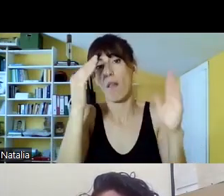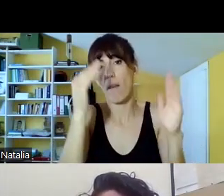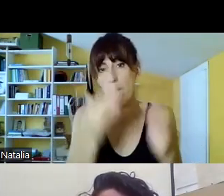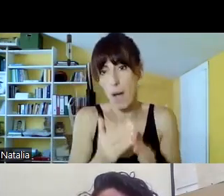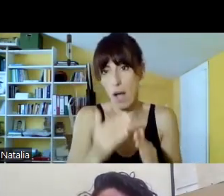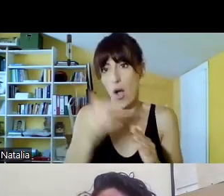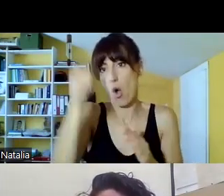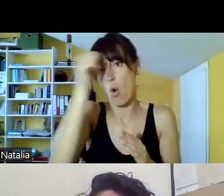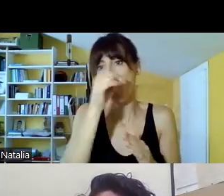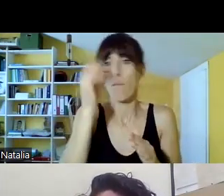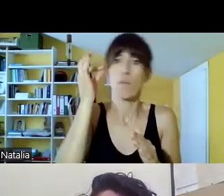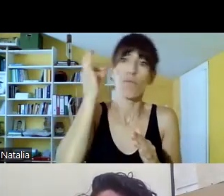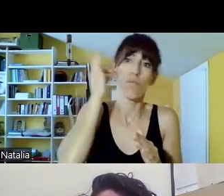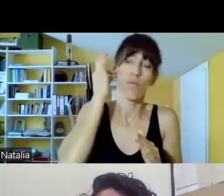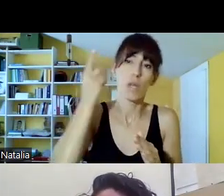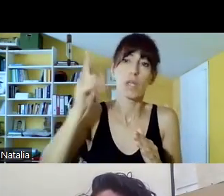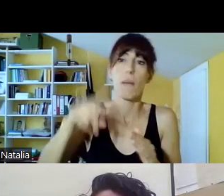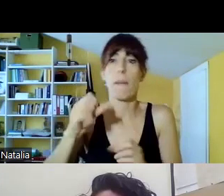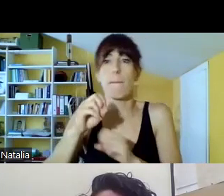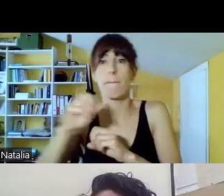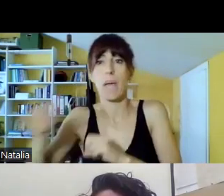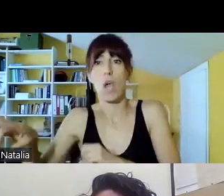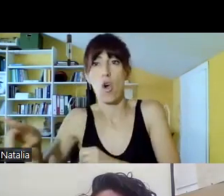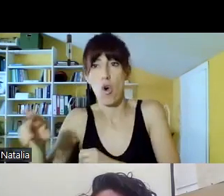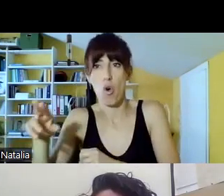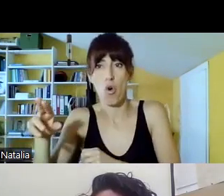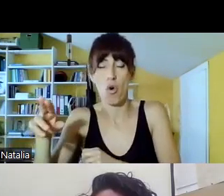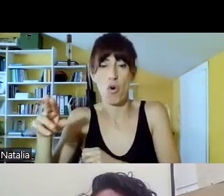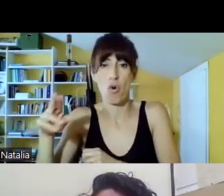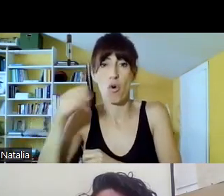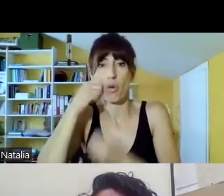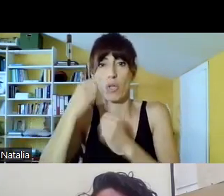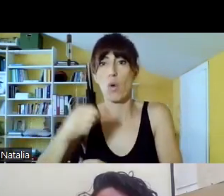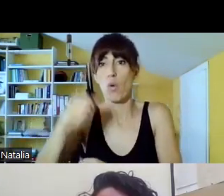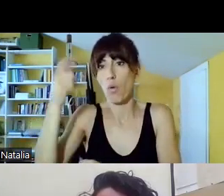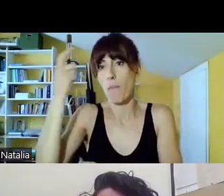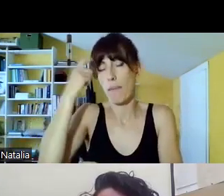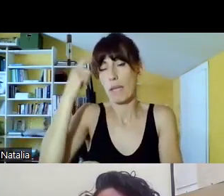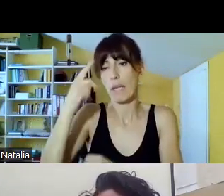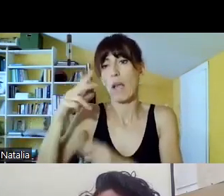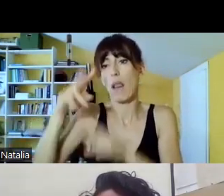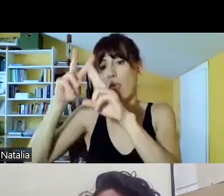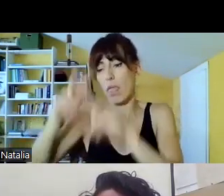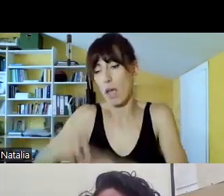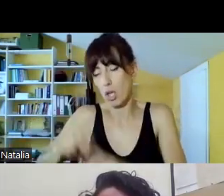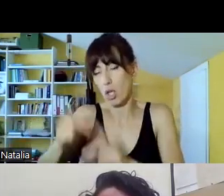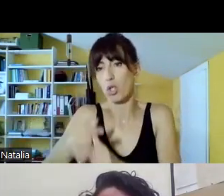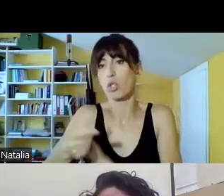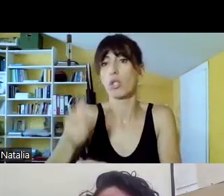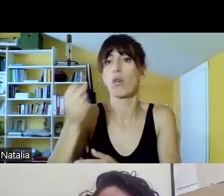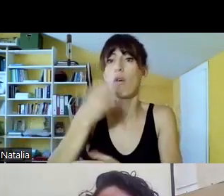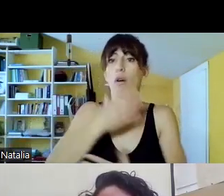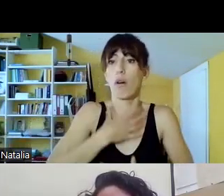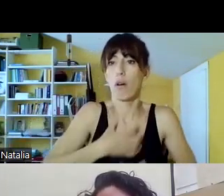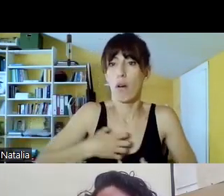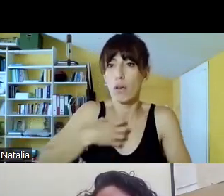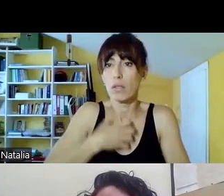mujeres presentan peor salud mental y más diagnóstico de ansiedad o depresión.